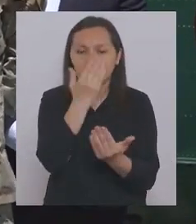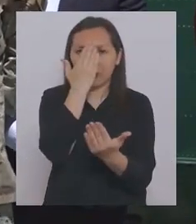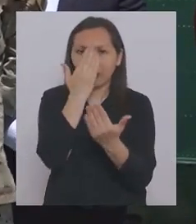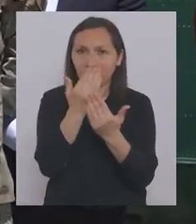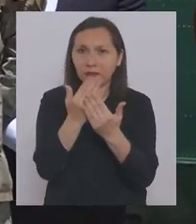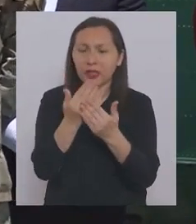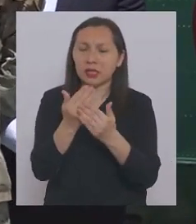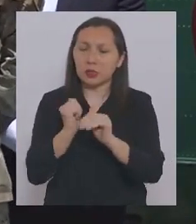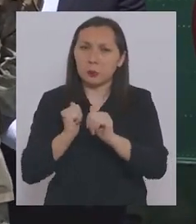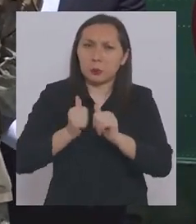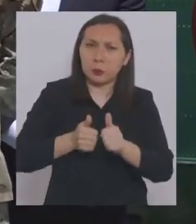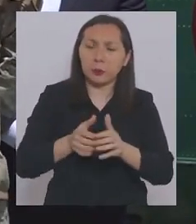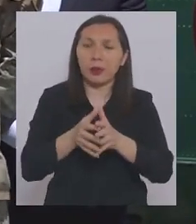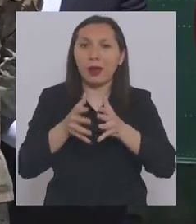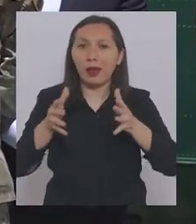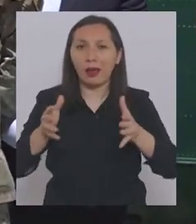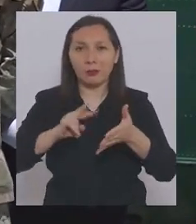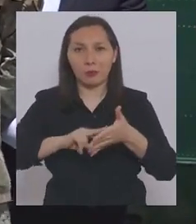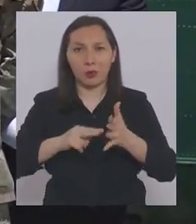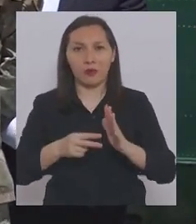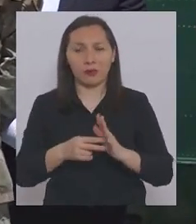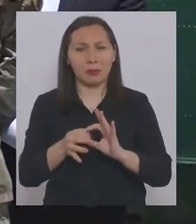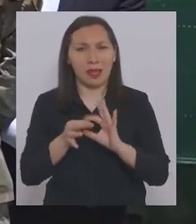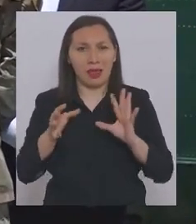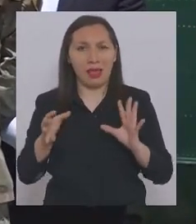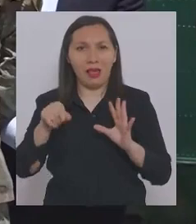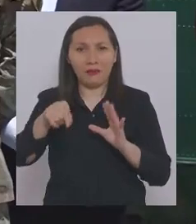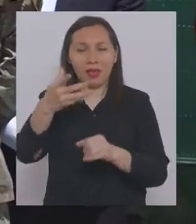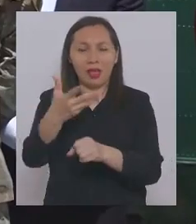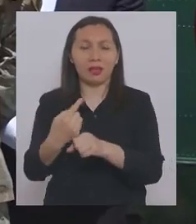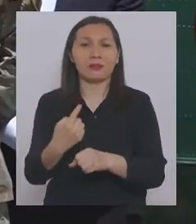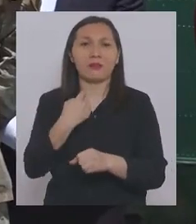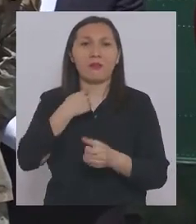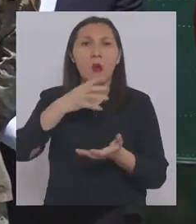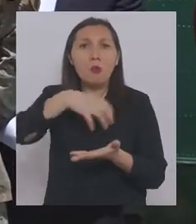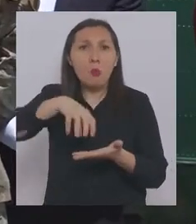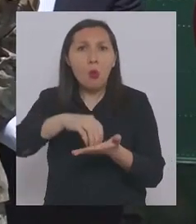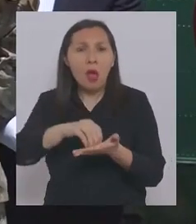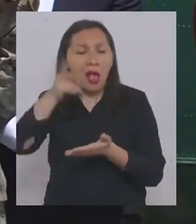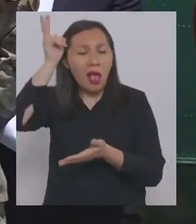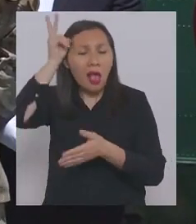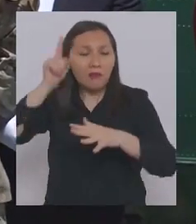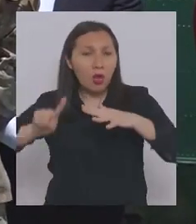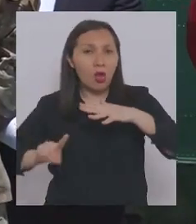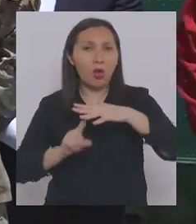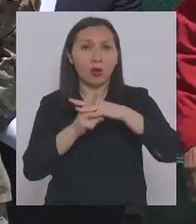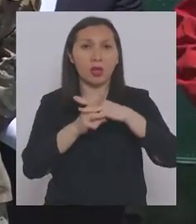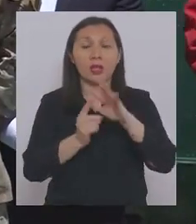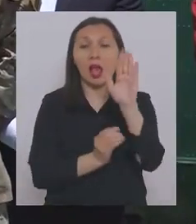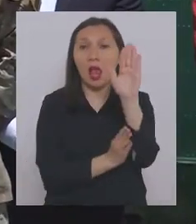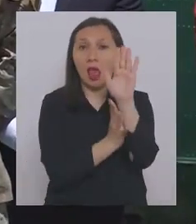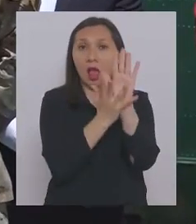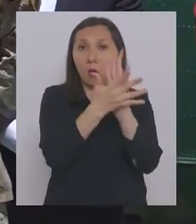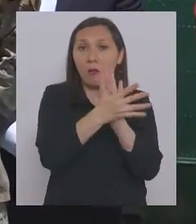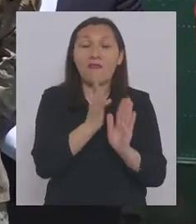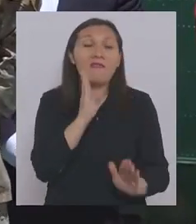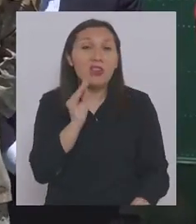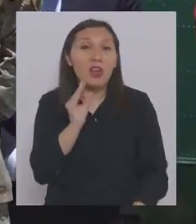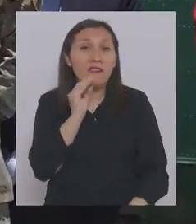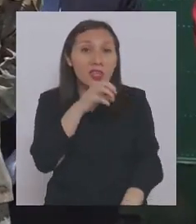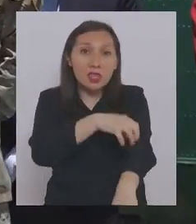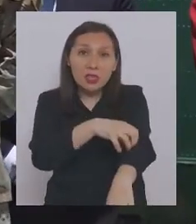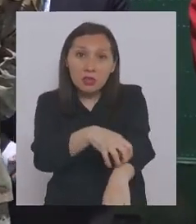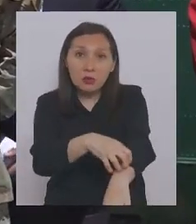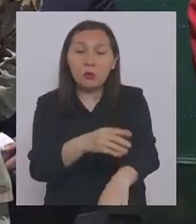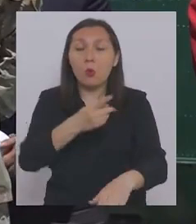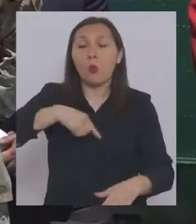superar los graves problemas que afectan a nuestros pueblos originarios, a las regiones de la Araucanía y el Biobío y a